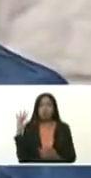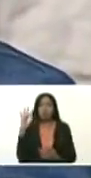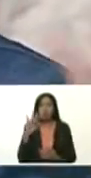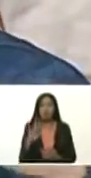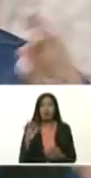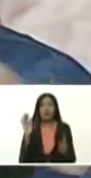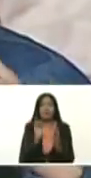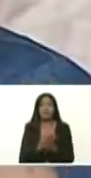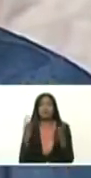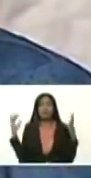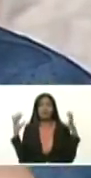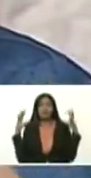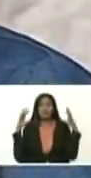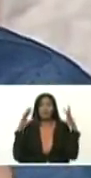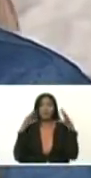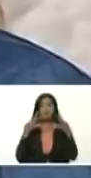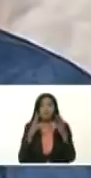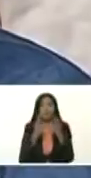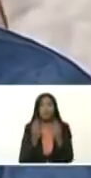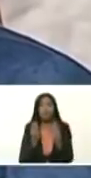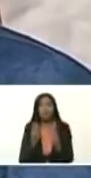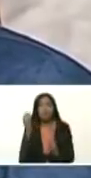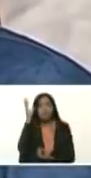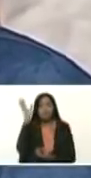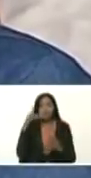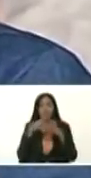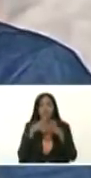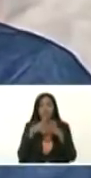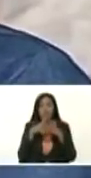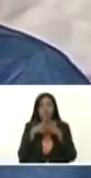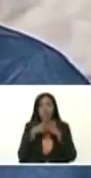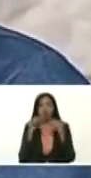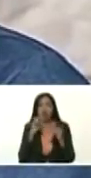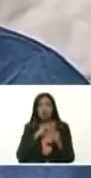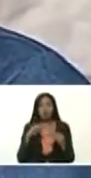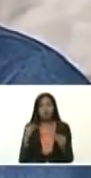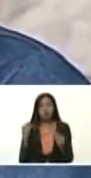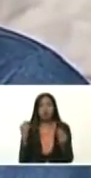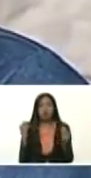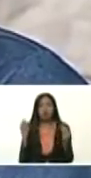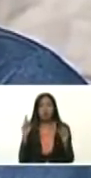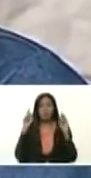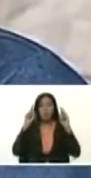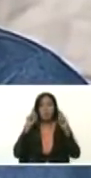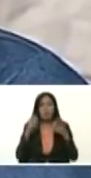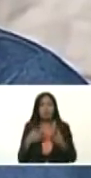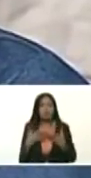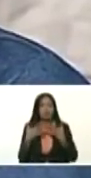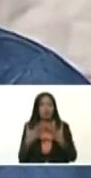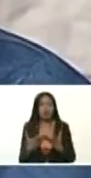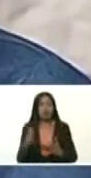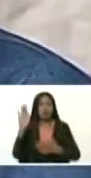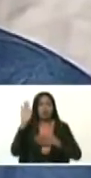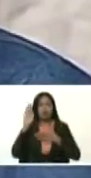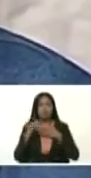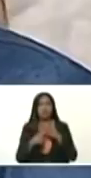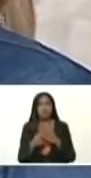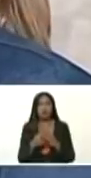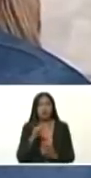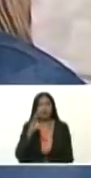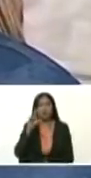compañeros me abordaban de tantas ideas, porque todos estamos enmermados en esto, pues, entregados, comprometidos con los